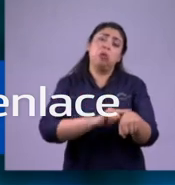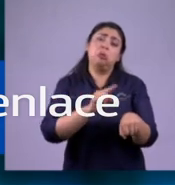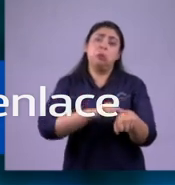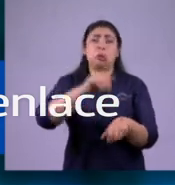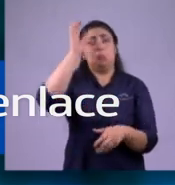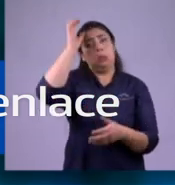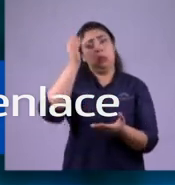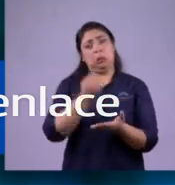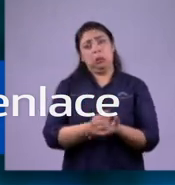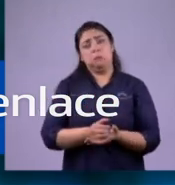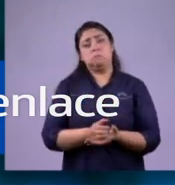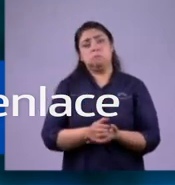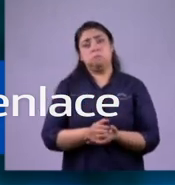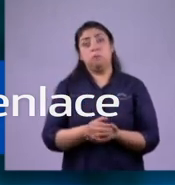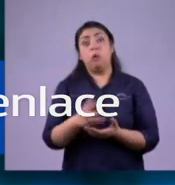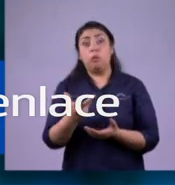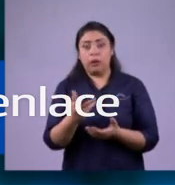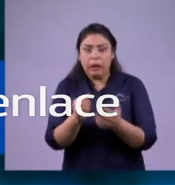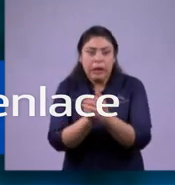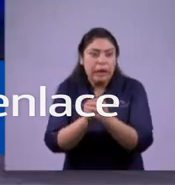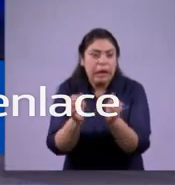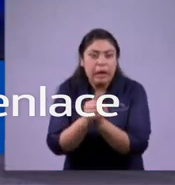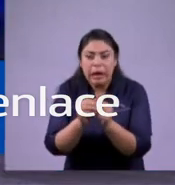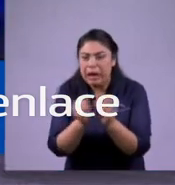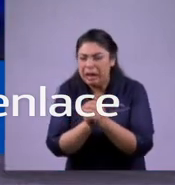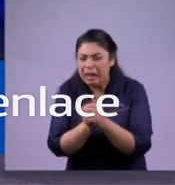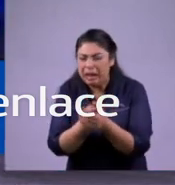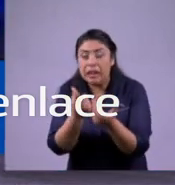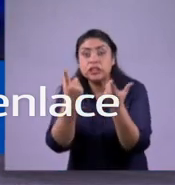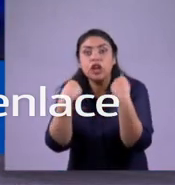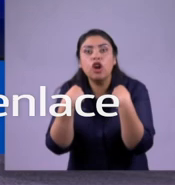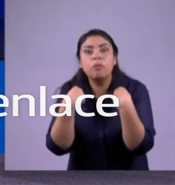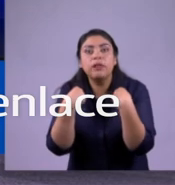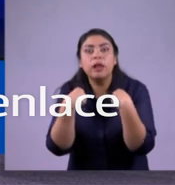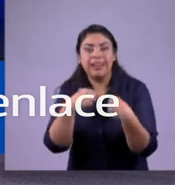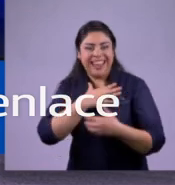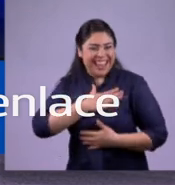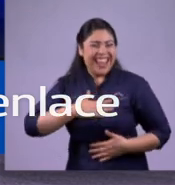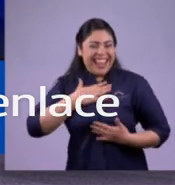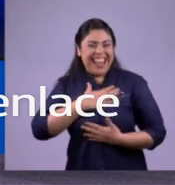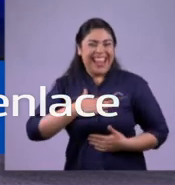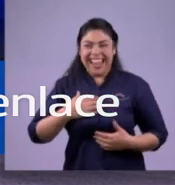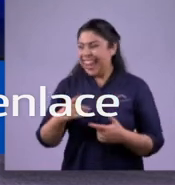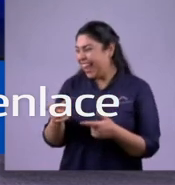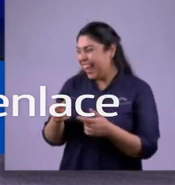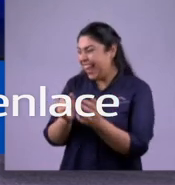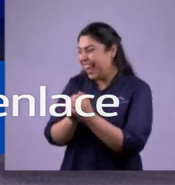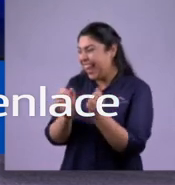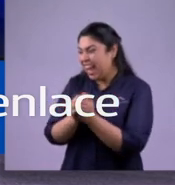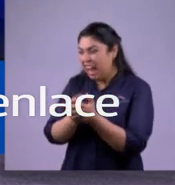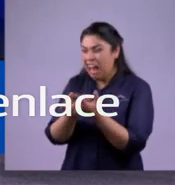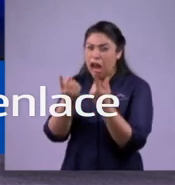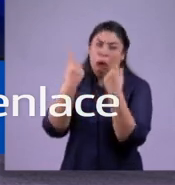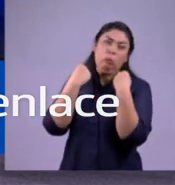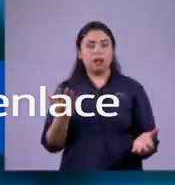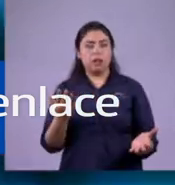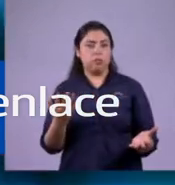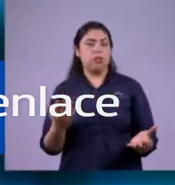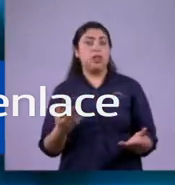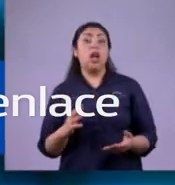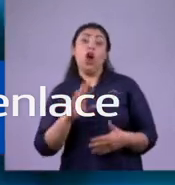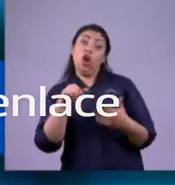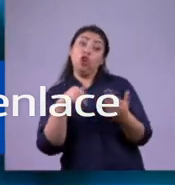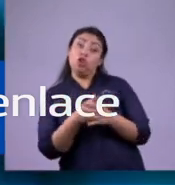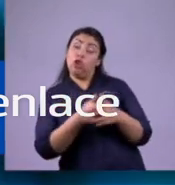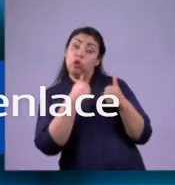pues al venir la aflicción o la persecución por la causa la palabra luego tropieza